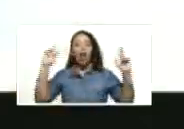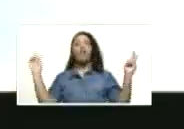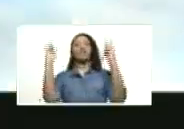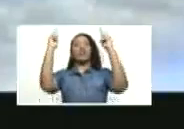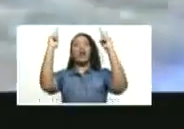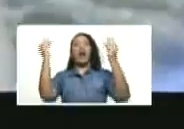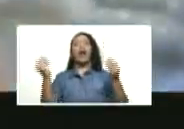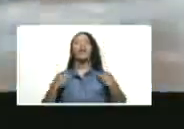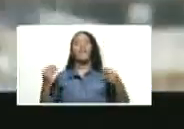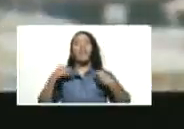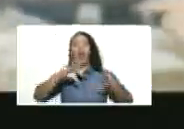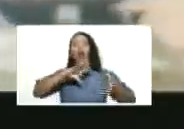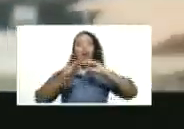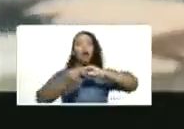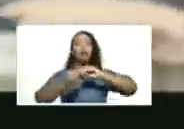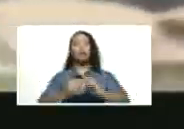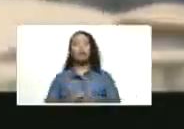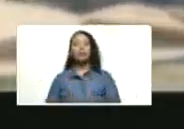¡Que vivan los CLAP!